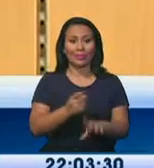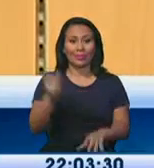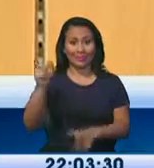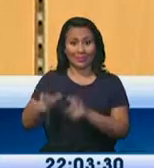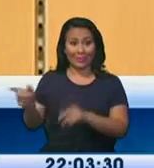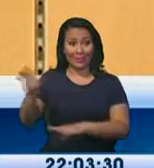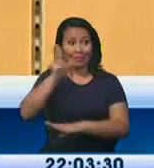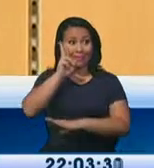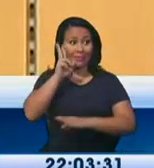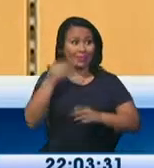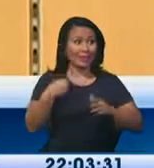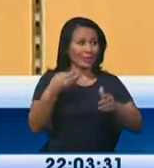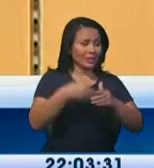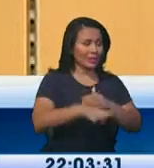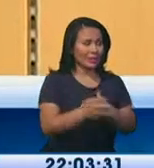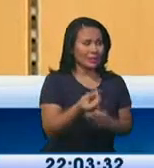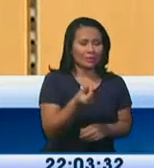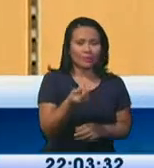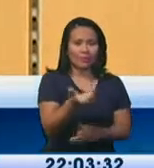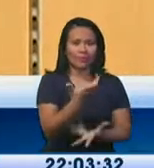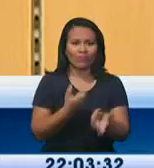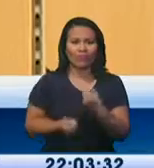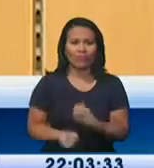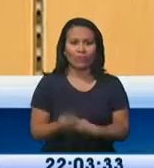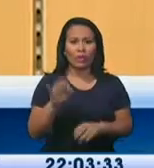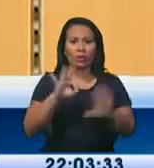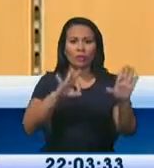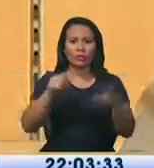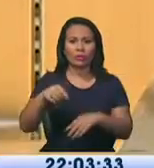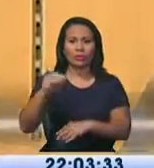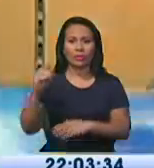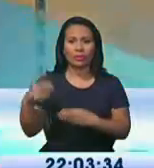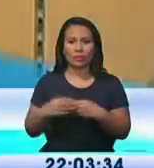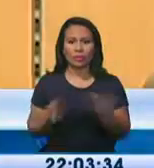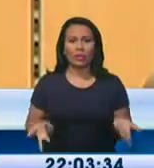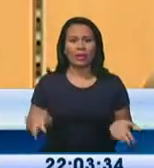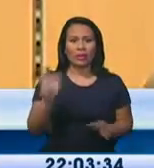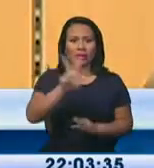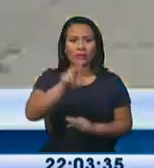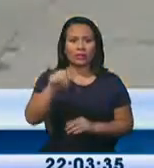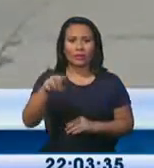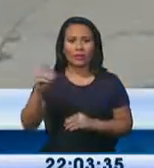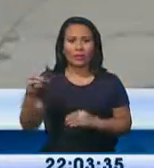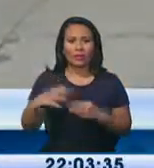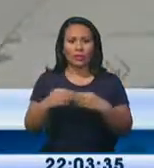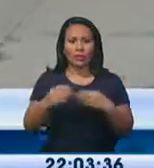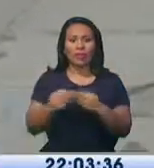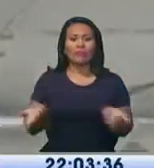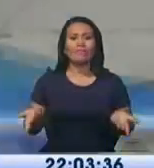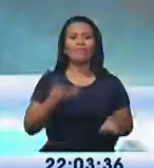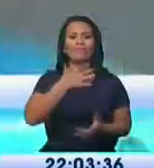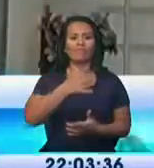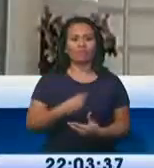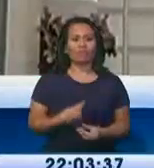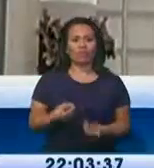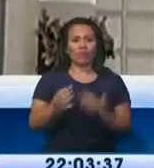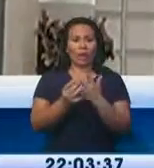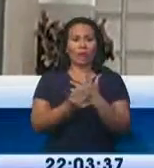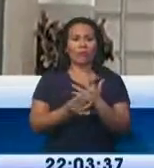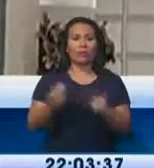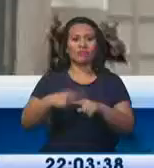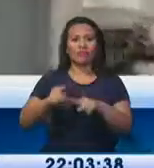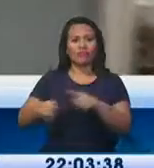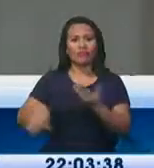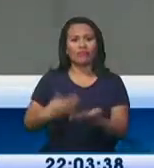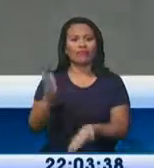a sustraerse la cantidad de 8.000 dólares y 3.000 dólares aproximadamente en joyas. Moradores de la ciudadela Los Álamos